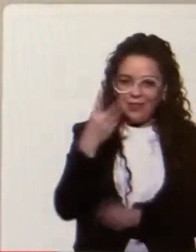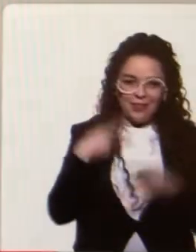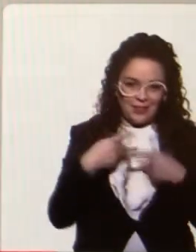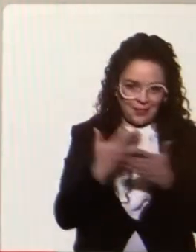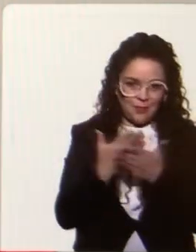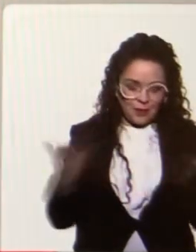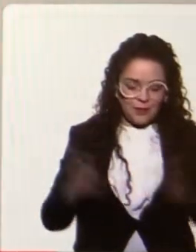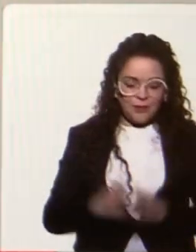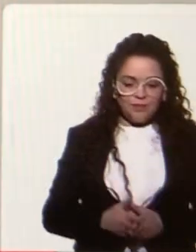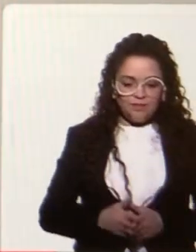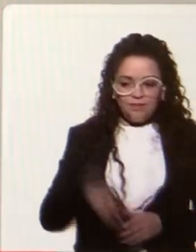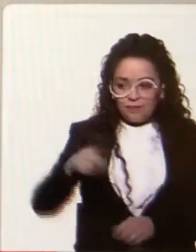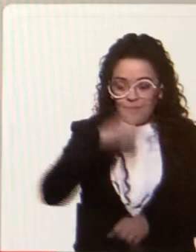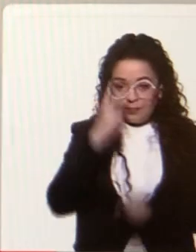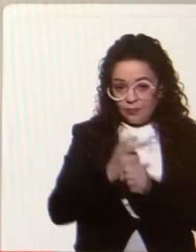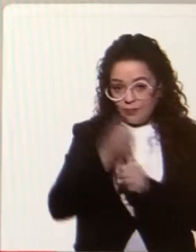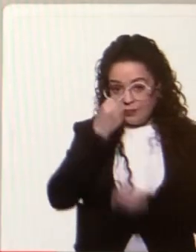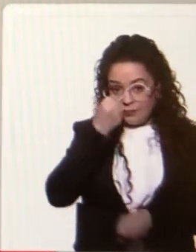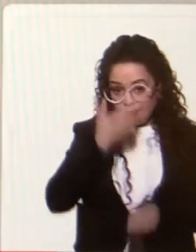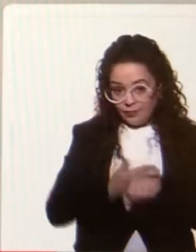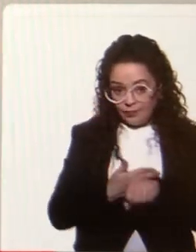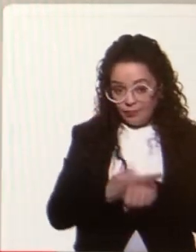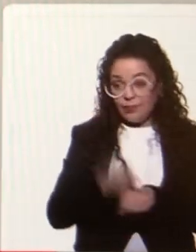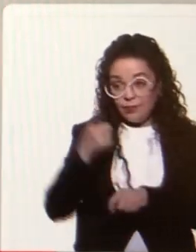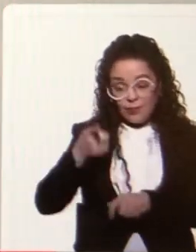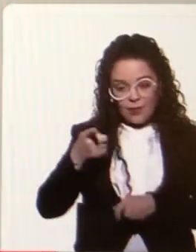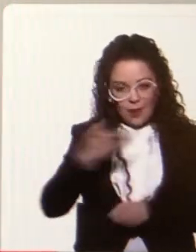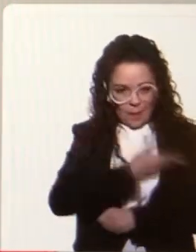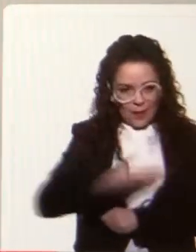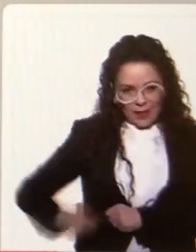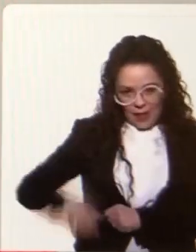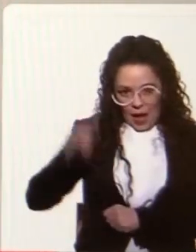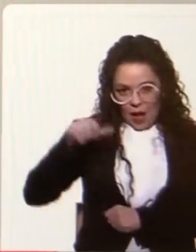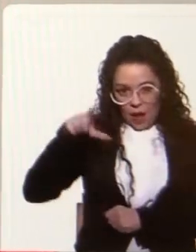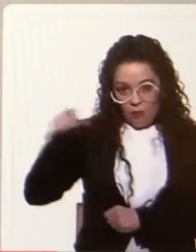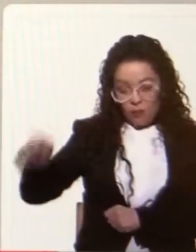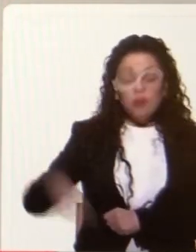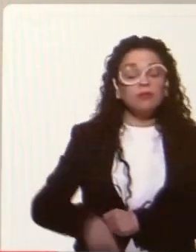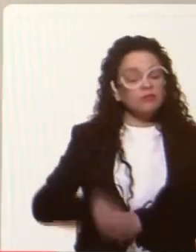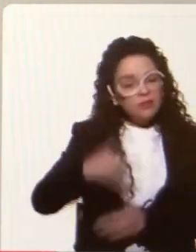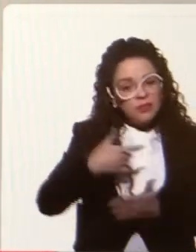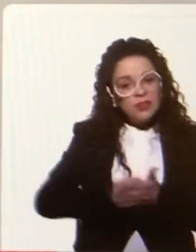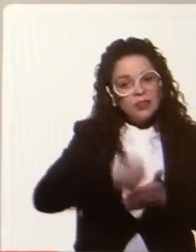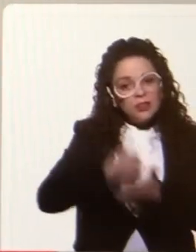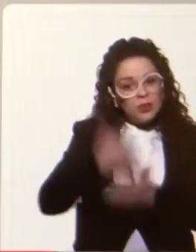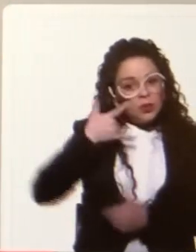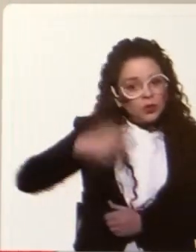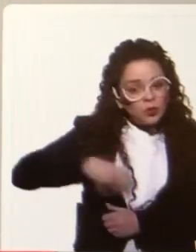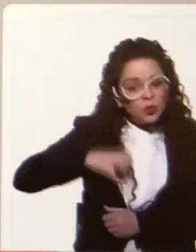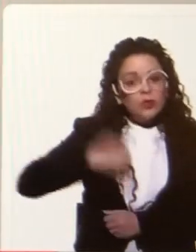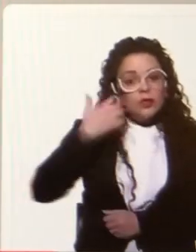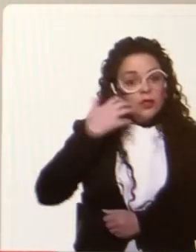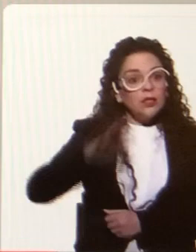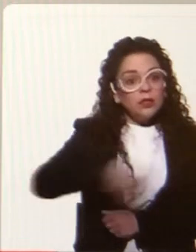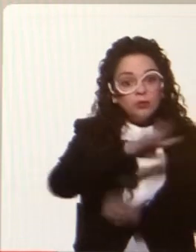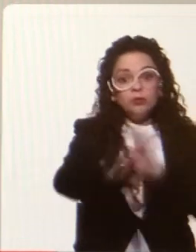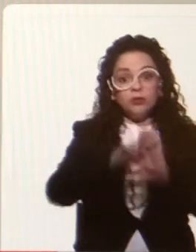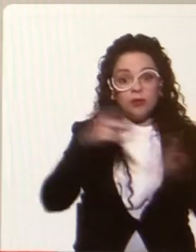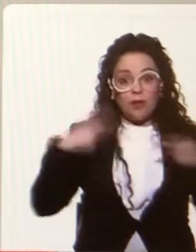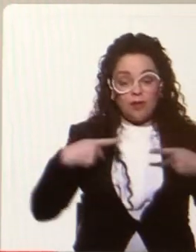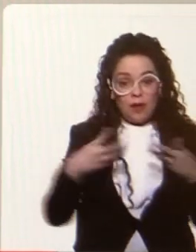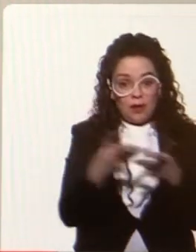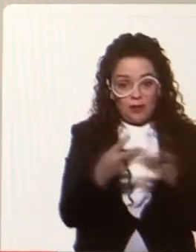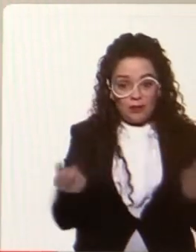del extranjero salga la noticia de que el el gobierno de México somete a los estudiantes eso es lo que tratan